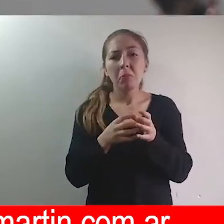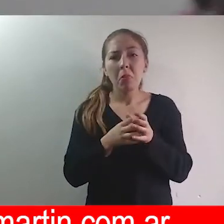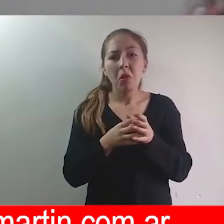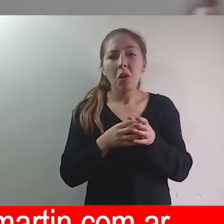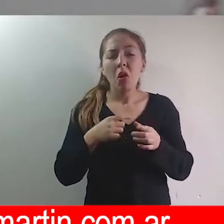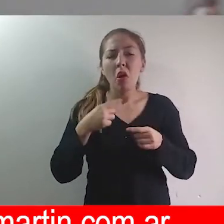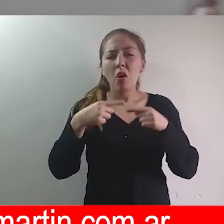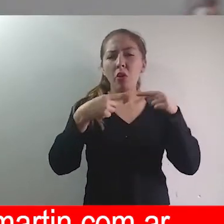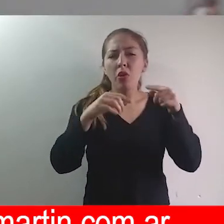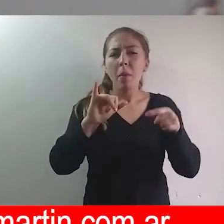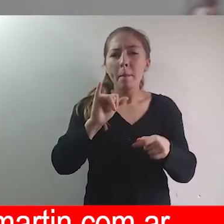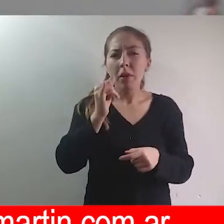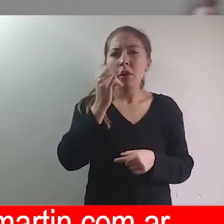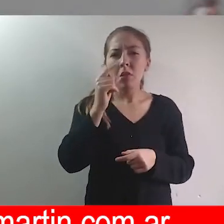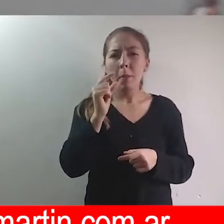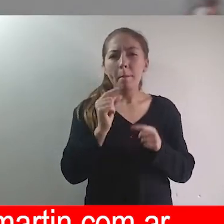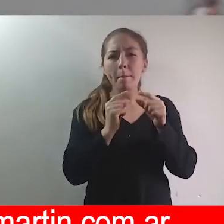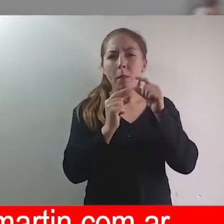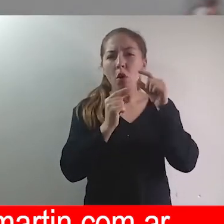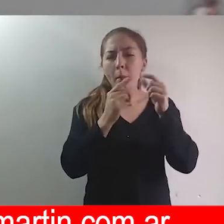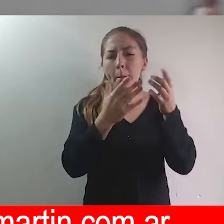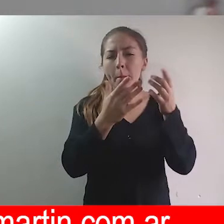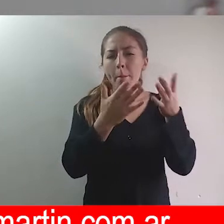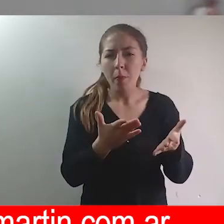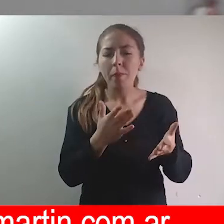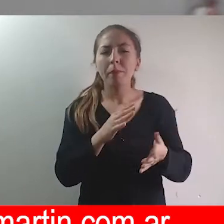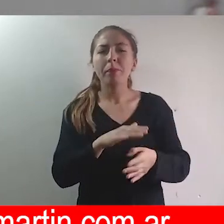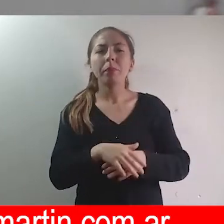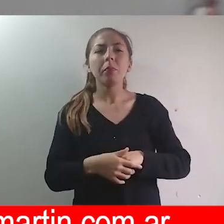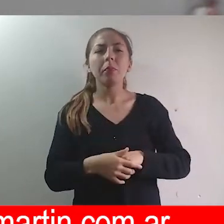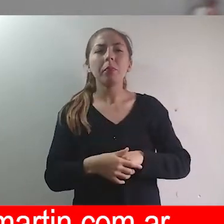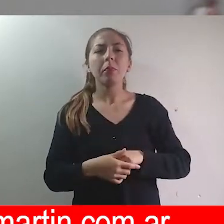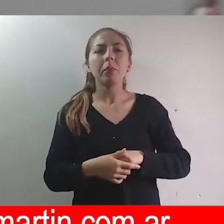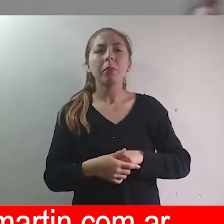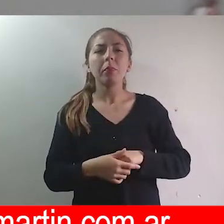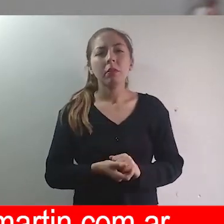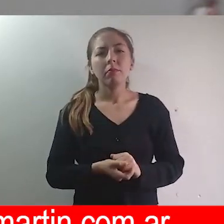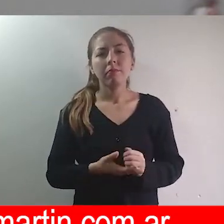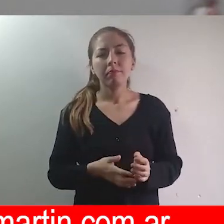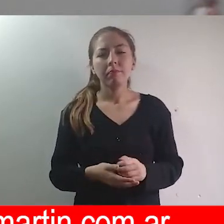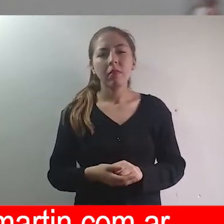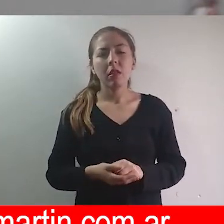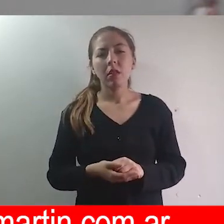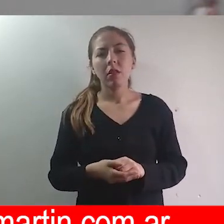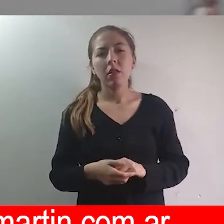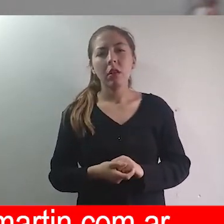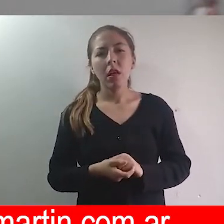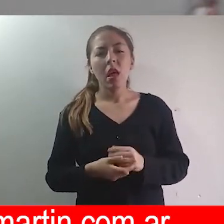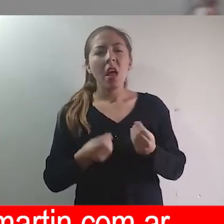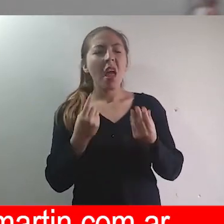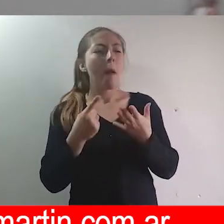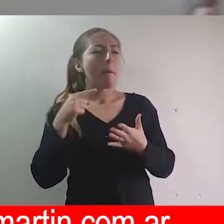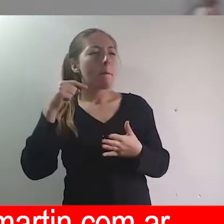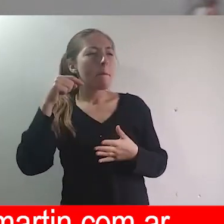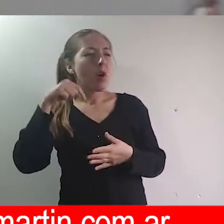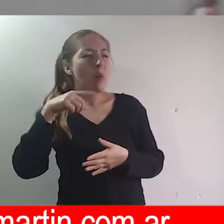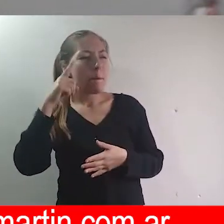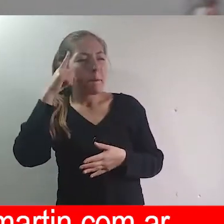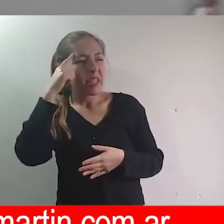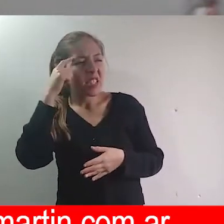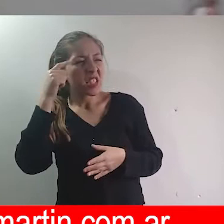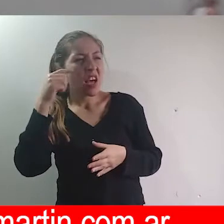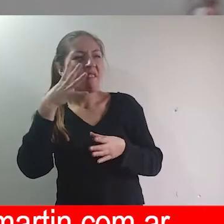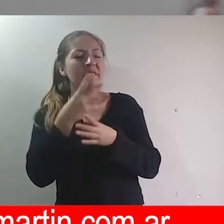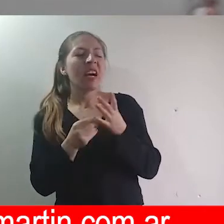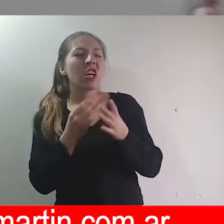bueno, esto es largo, esto sigue, hay que pulir, mejorar y seguir metiéndole para adelante. ¿Qué pensás que hoy no